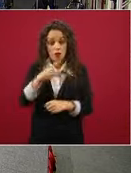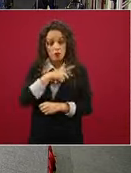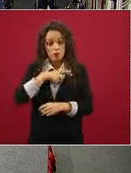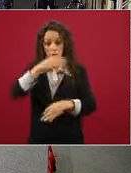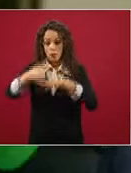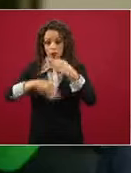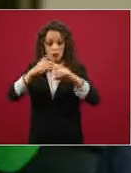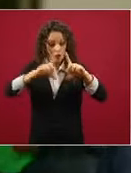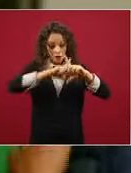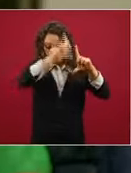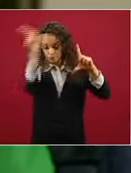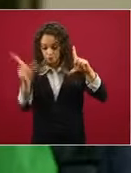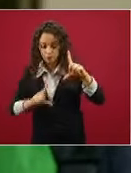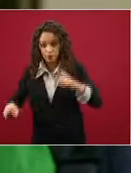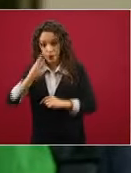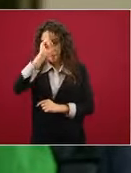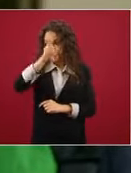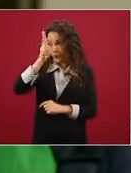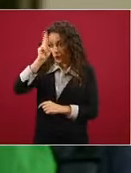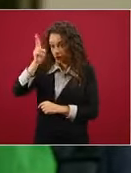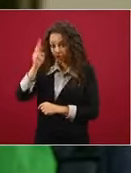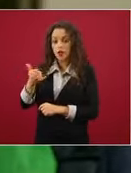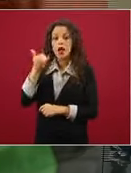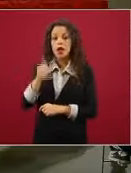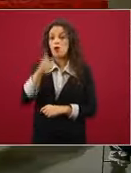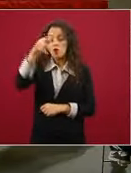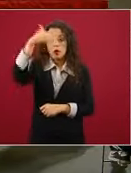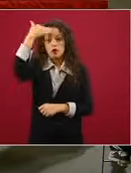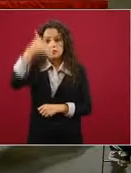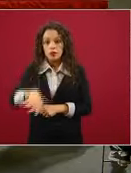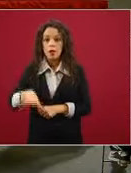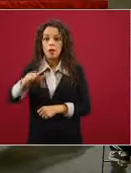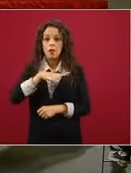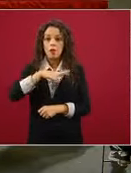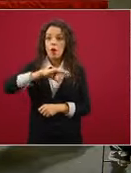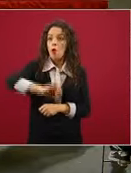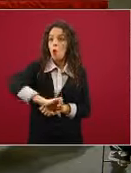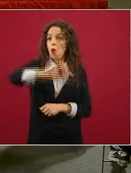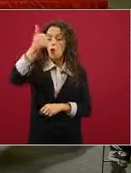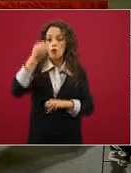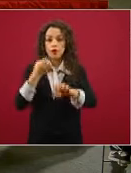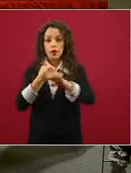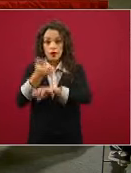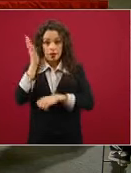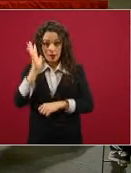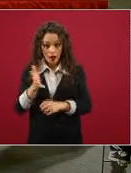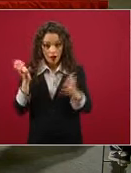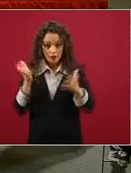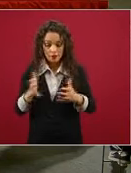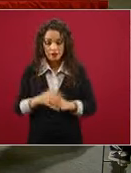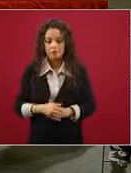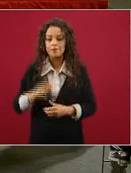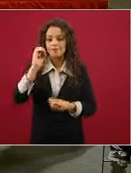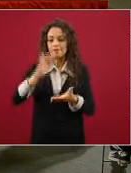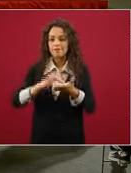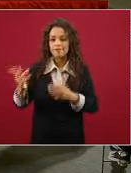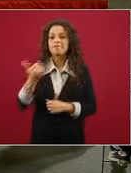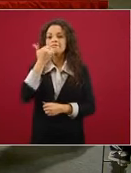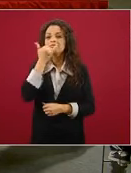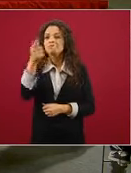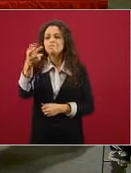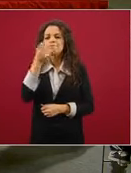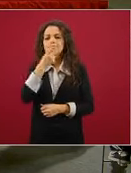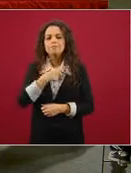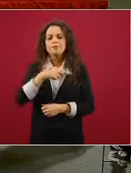otra entidad ya se está planteando esto. Gracias, pero no nos dijo su nombre. Erika Barón de Expoc, perdón. Perfecto,